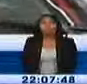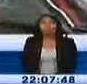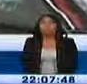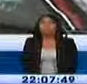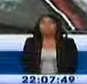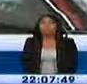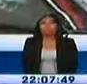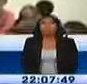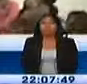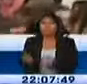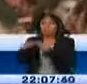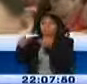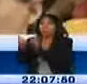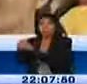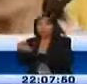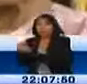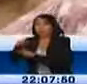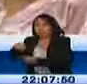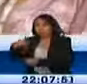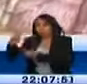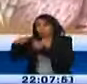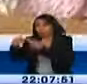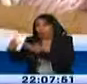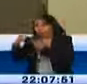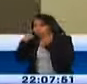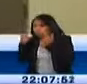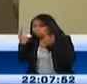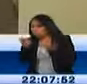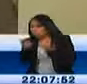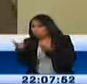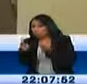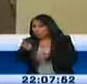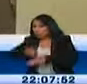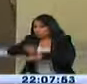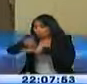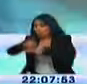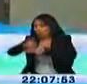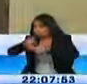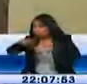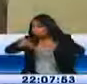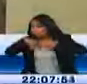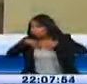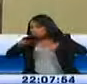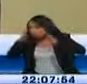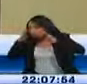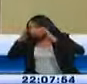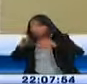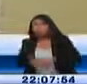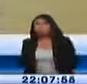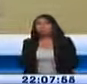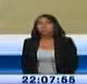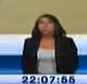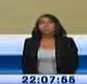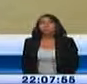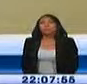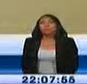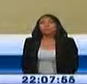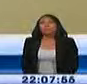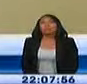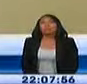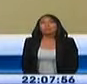cual vigilarán el cumplimiento de las autoridades. Queremos decir y queremos invitar a quienes